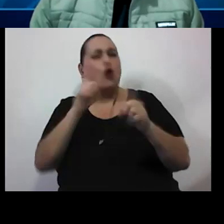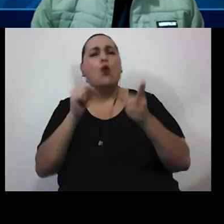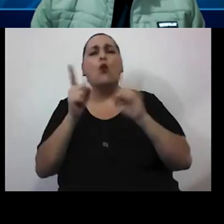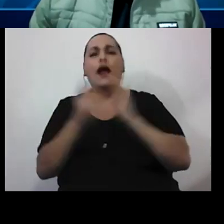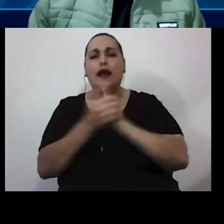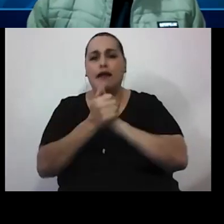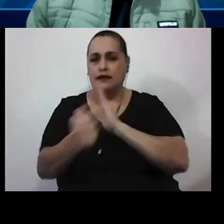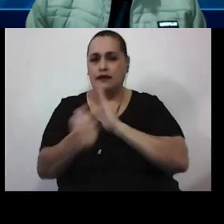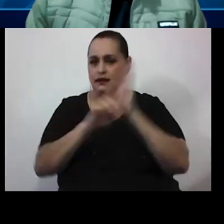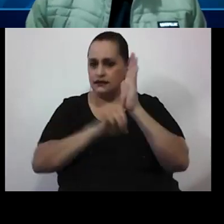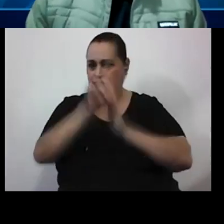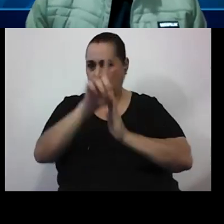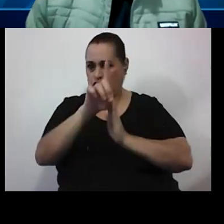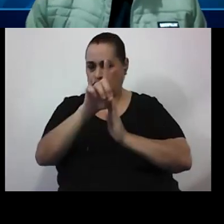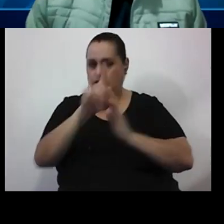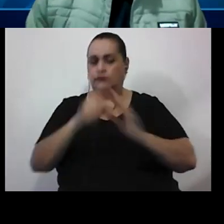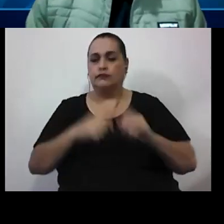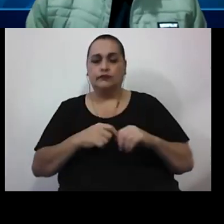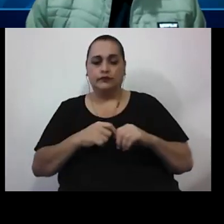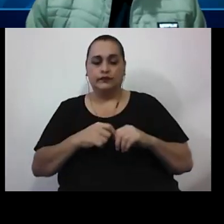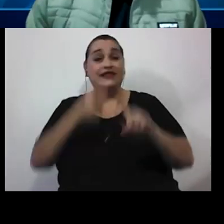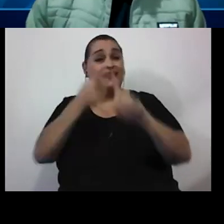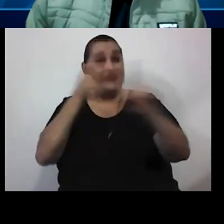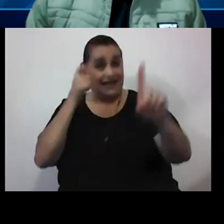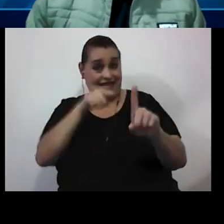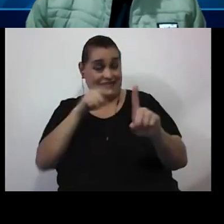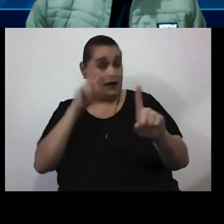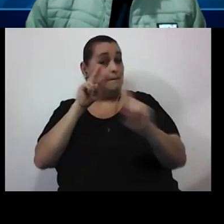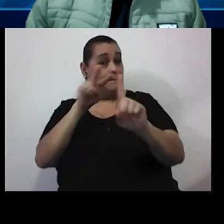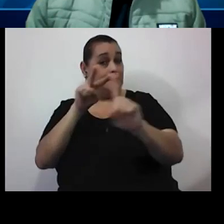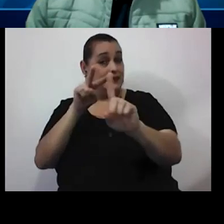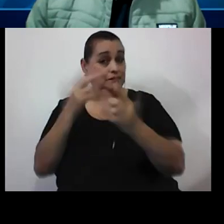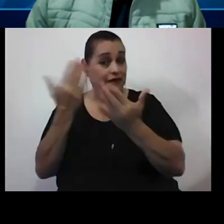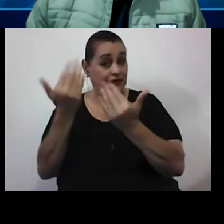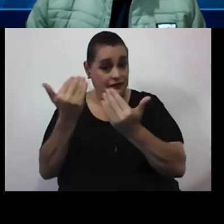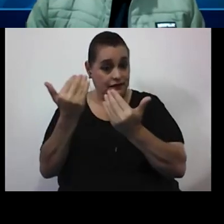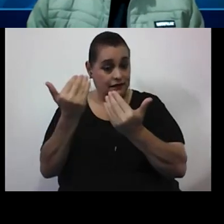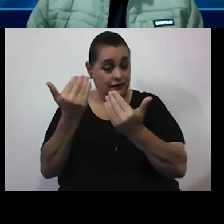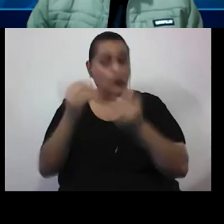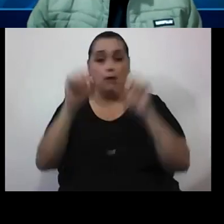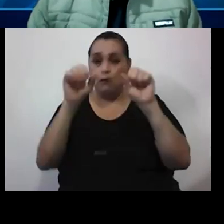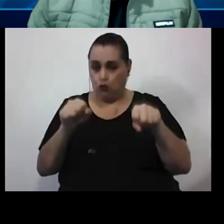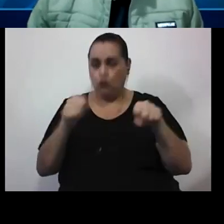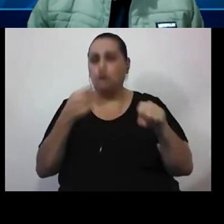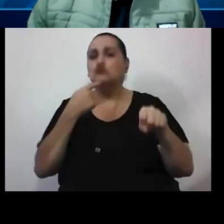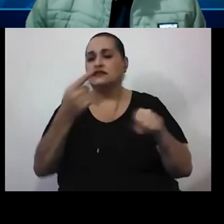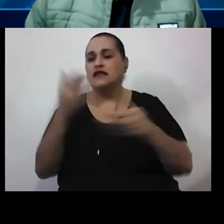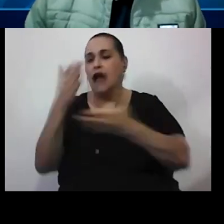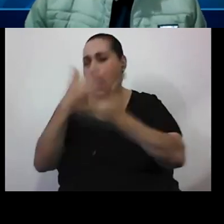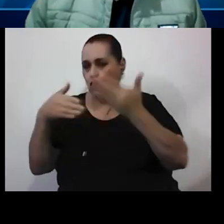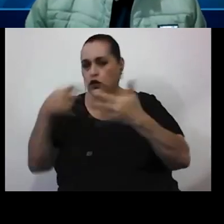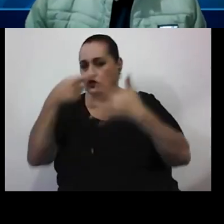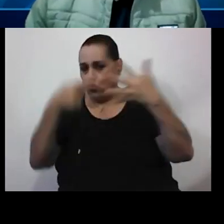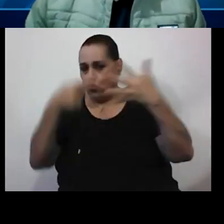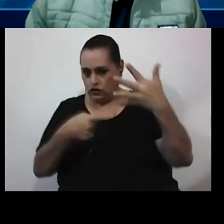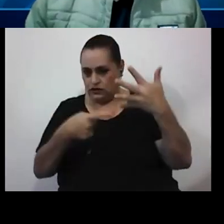está desarrollando. Desde esa perspectiva, pues mencionaremos algunas cosas